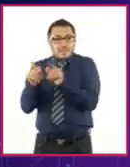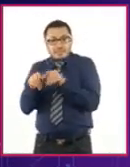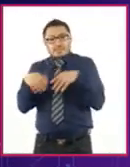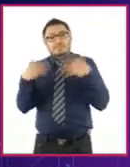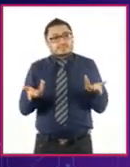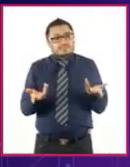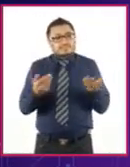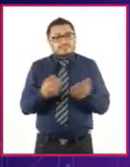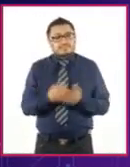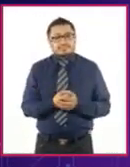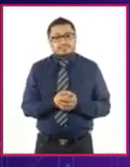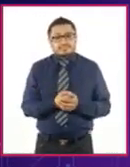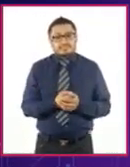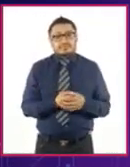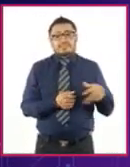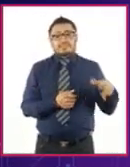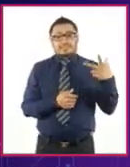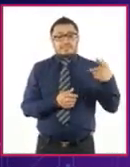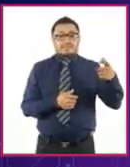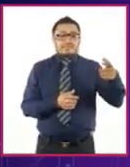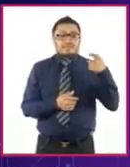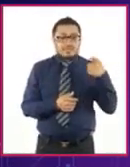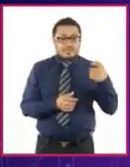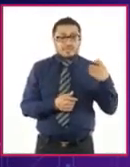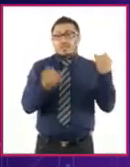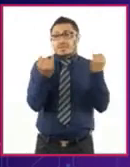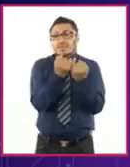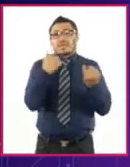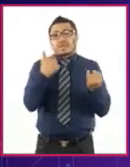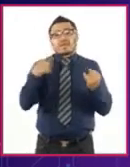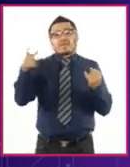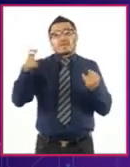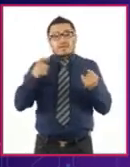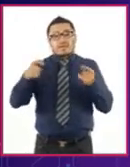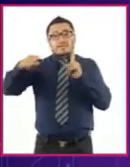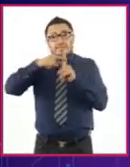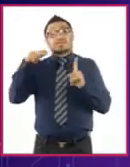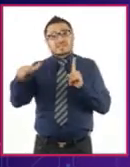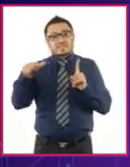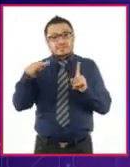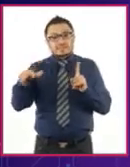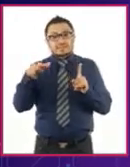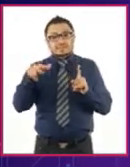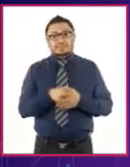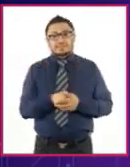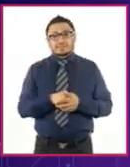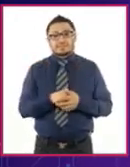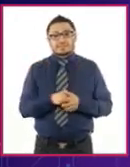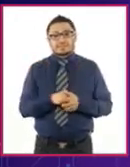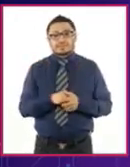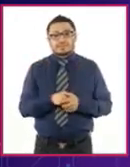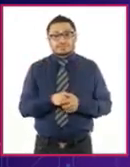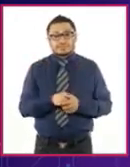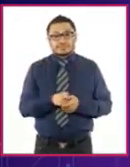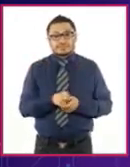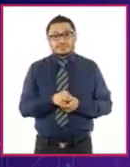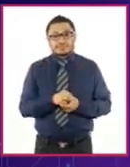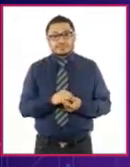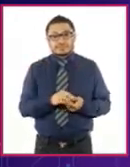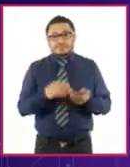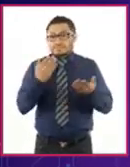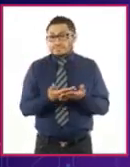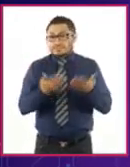como 13x es igual a 7x más 18. Ahora se